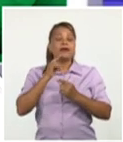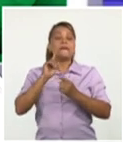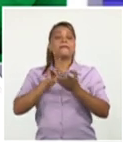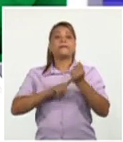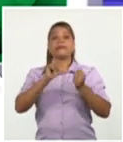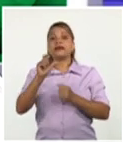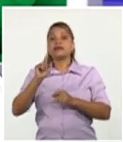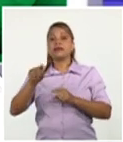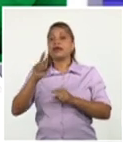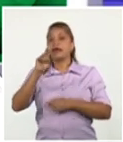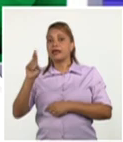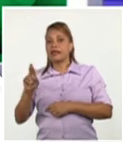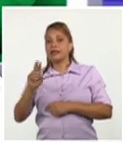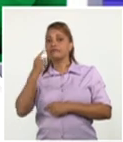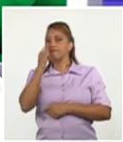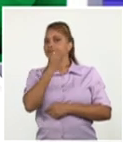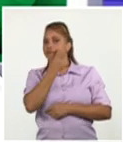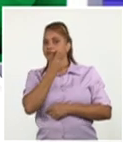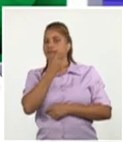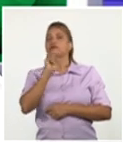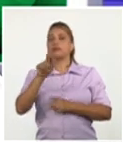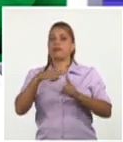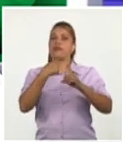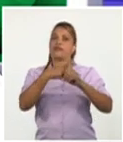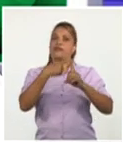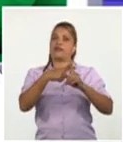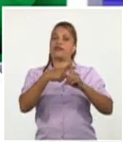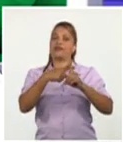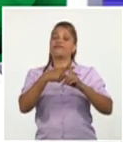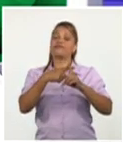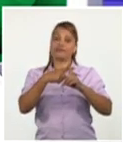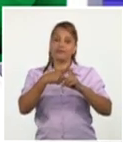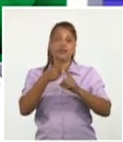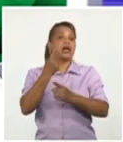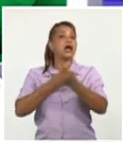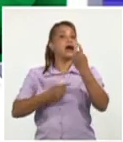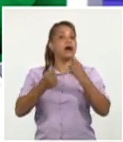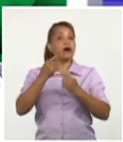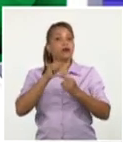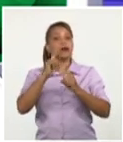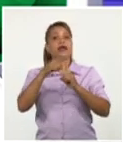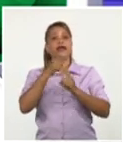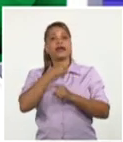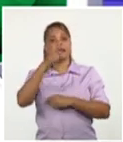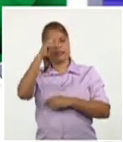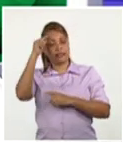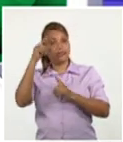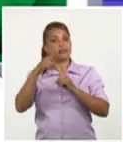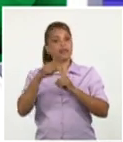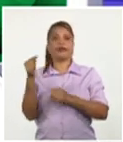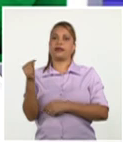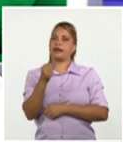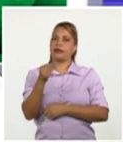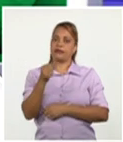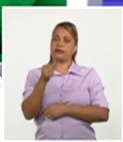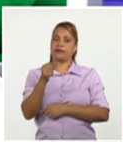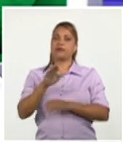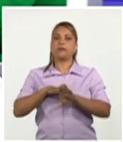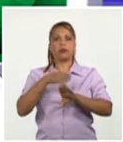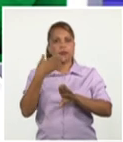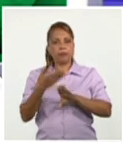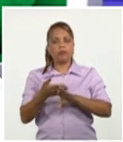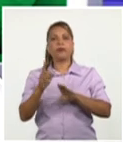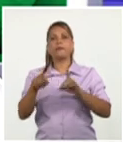le realizó, resultó positivo, independientemente de que los primeros fueron negativos. Se